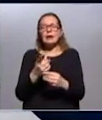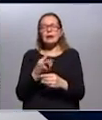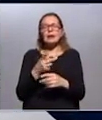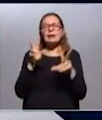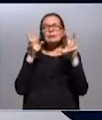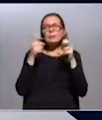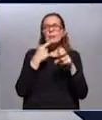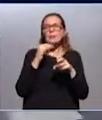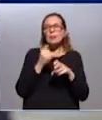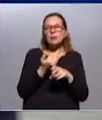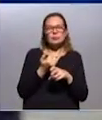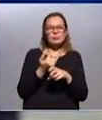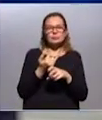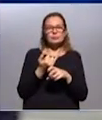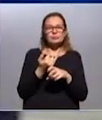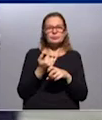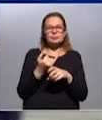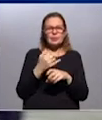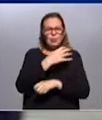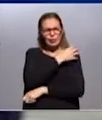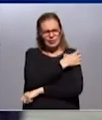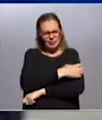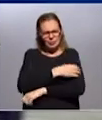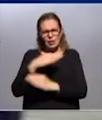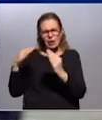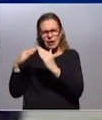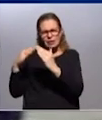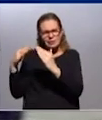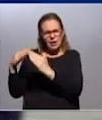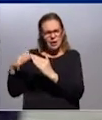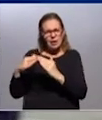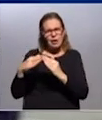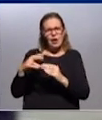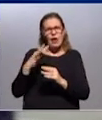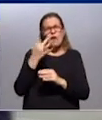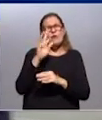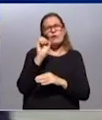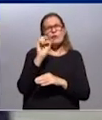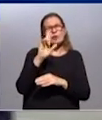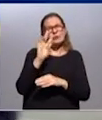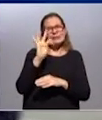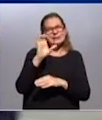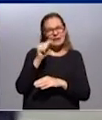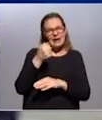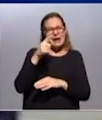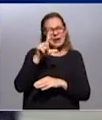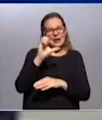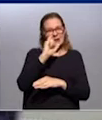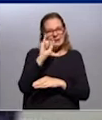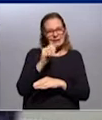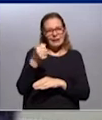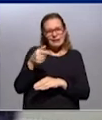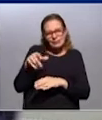tema es que por ejemplo tenemos el asentamiento en la fortaleza de montevideo ese asentamiento